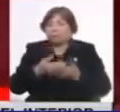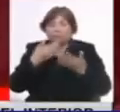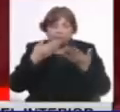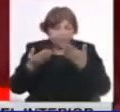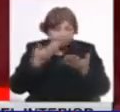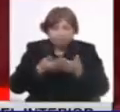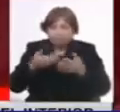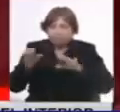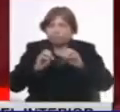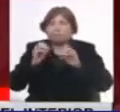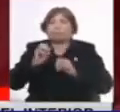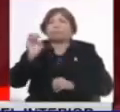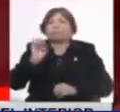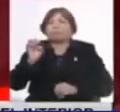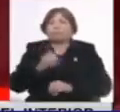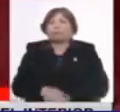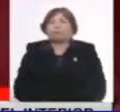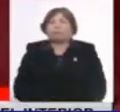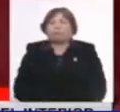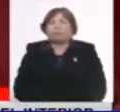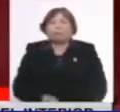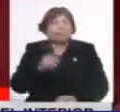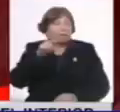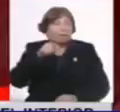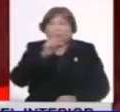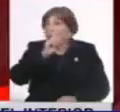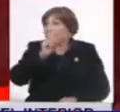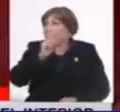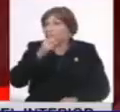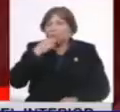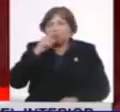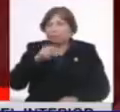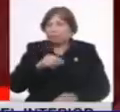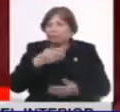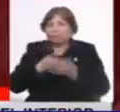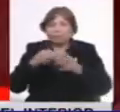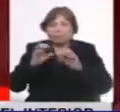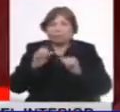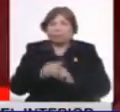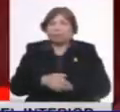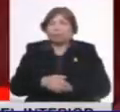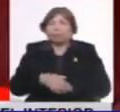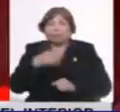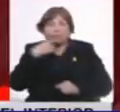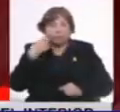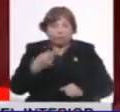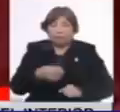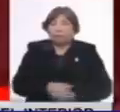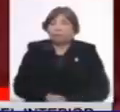Que hay que materializar el decreto de emergencia y que eso no se está haciendo. Eso es lo que he